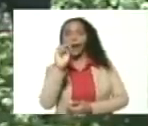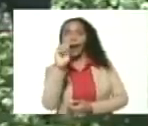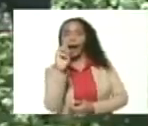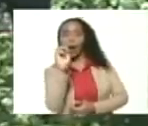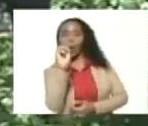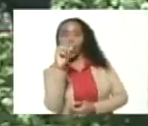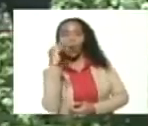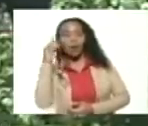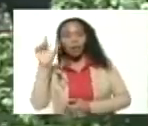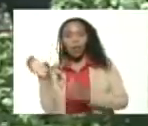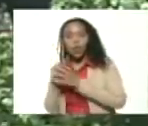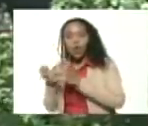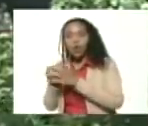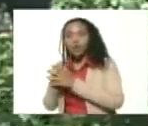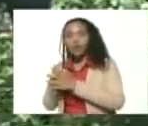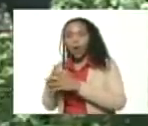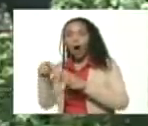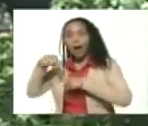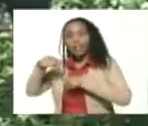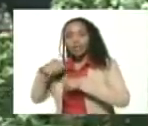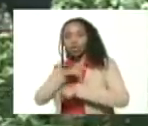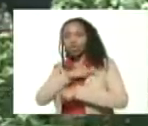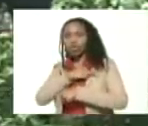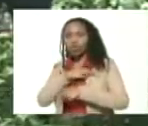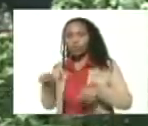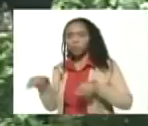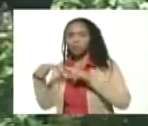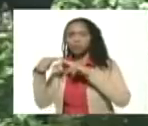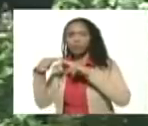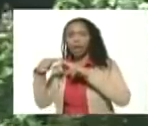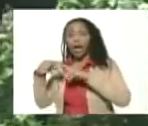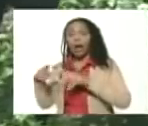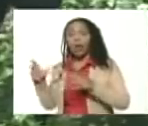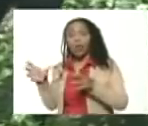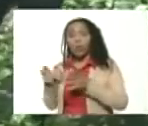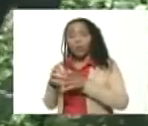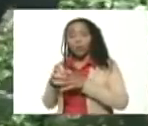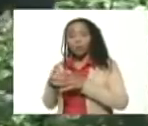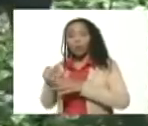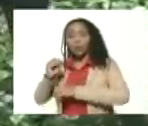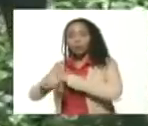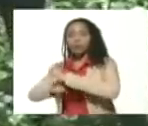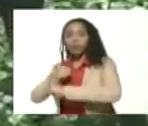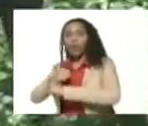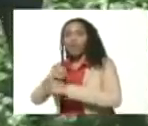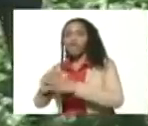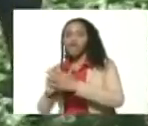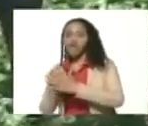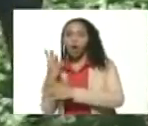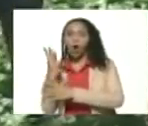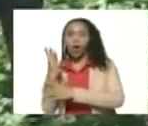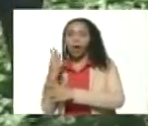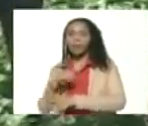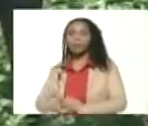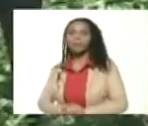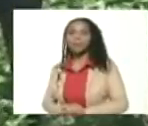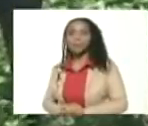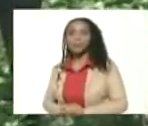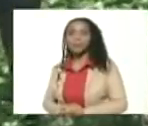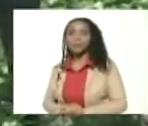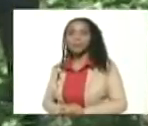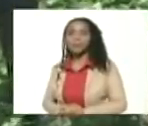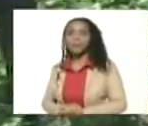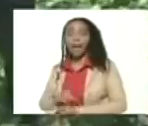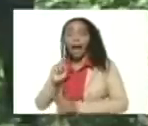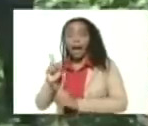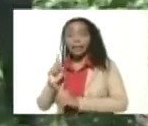El Guayabal. Aquí nos encontramos con la Asociación Cooperativa Flores de Palmimar.